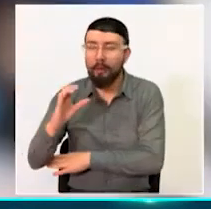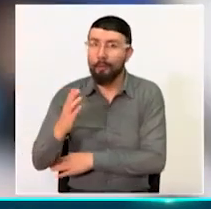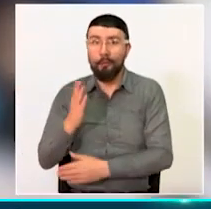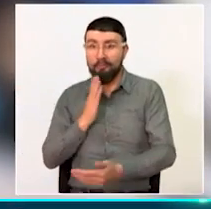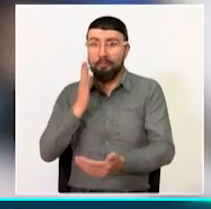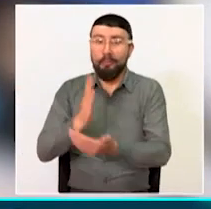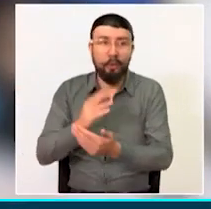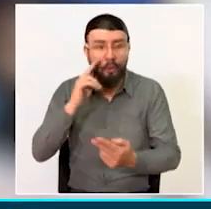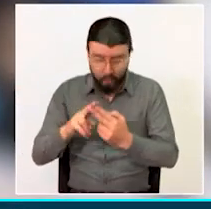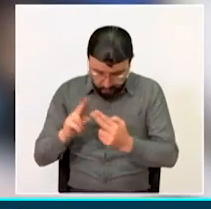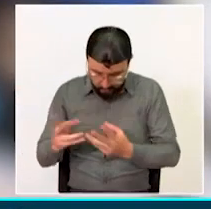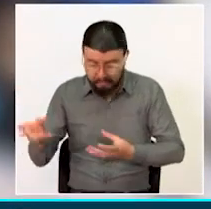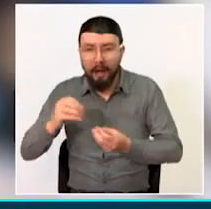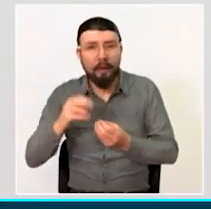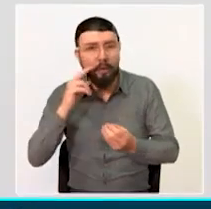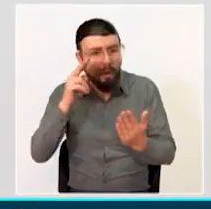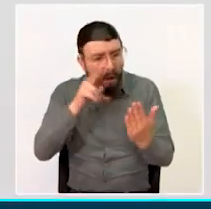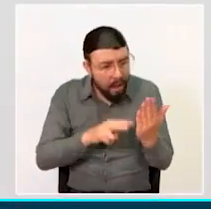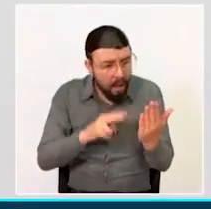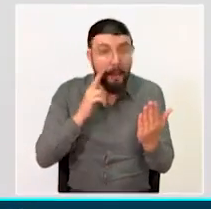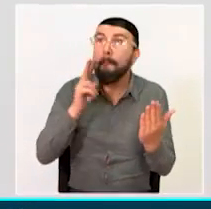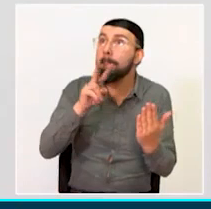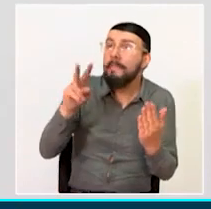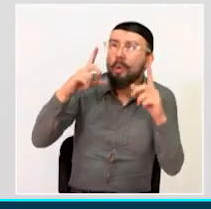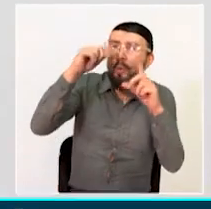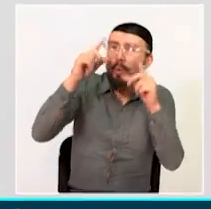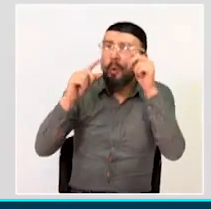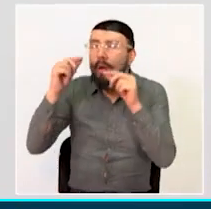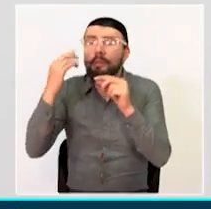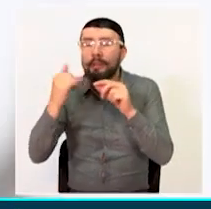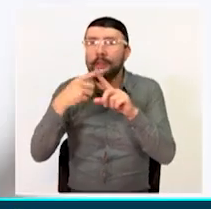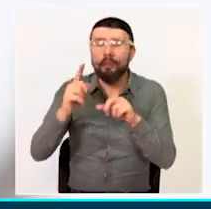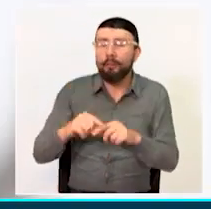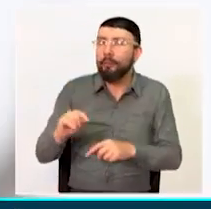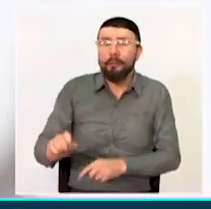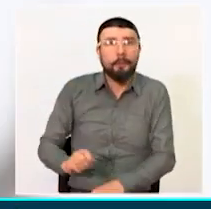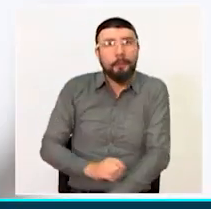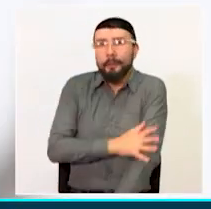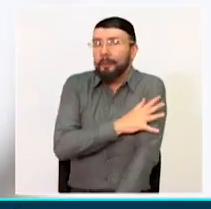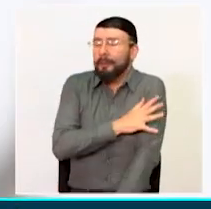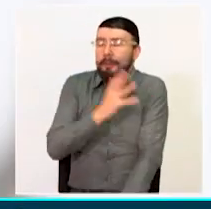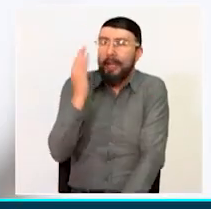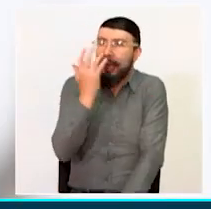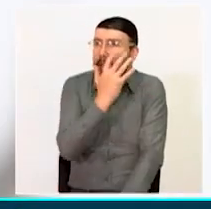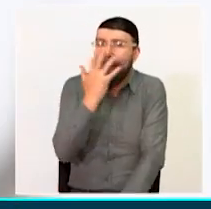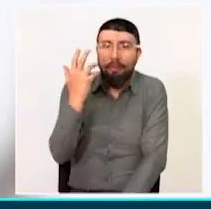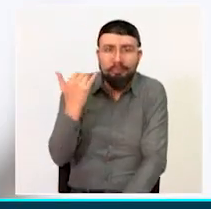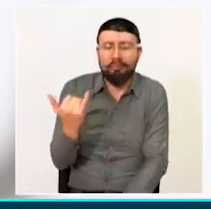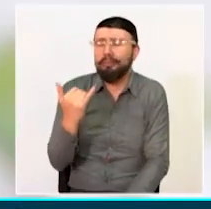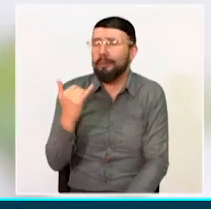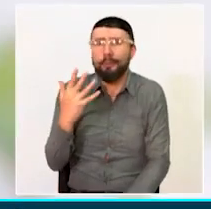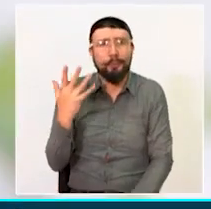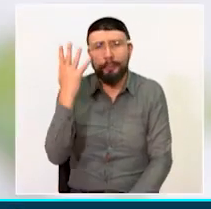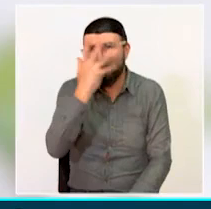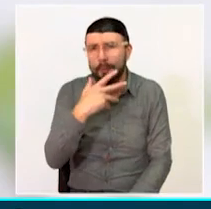ese tema, leí, vi las aves y se enamoré por completo, ¿no? Por los colores, la variedad de